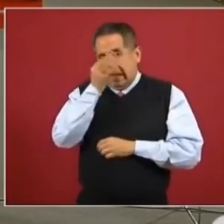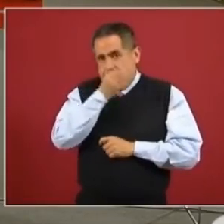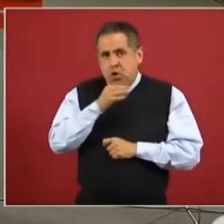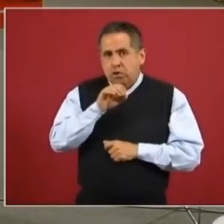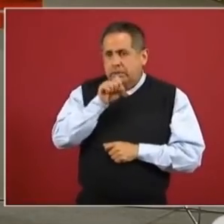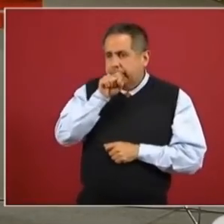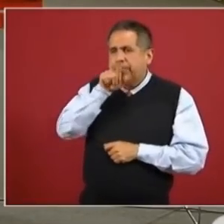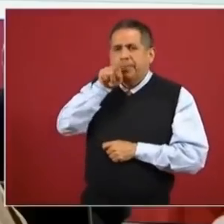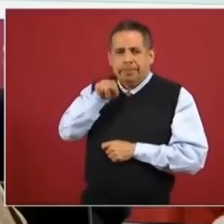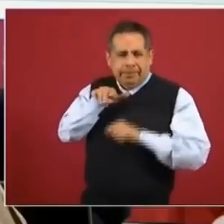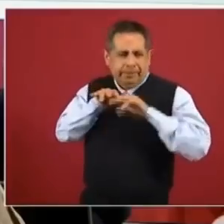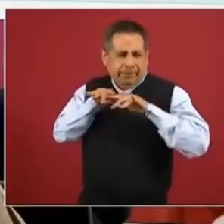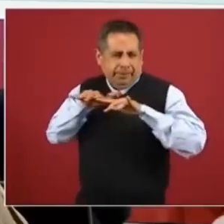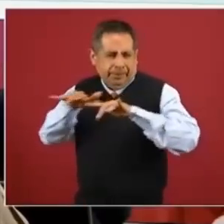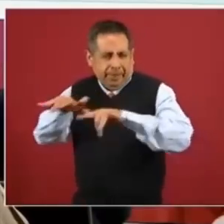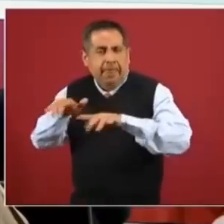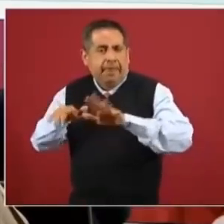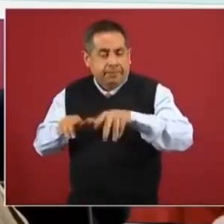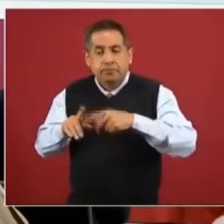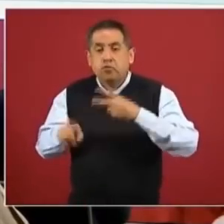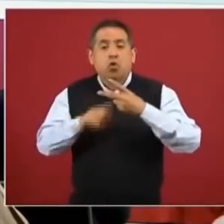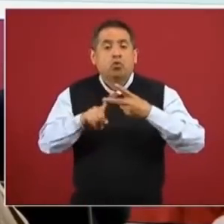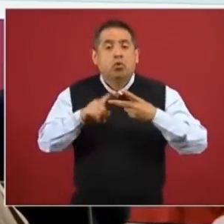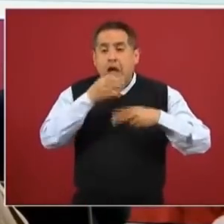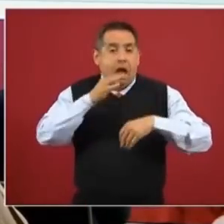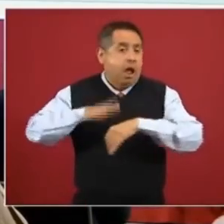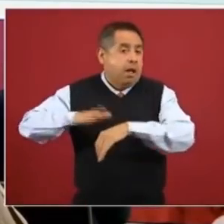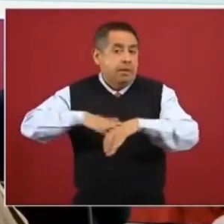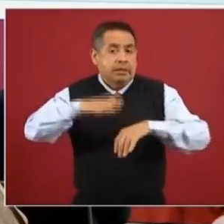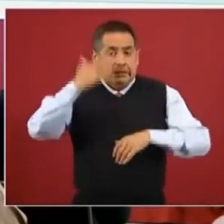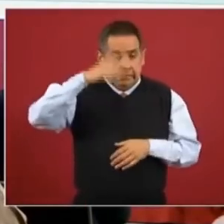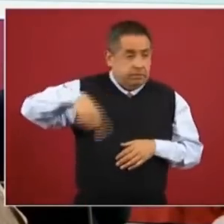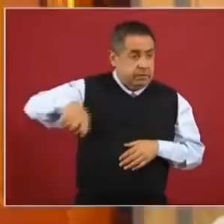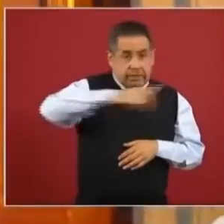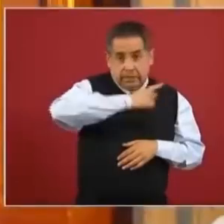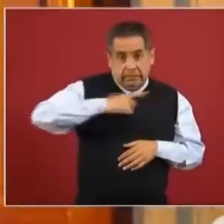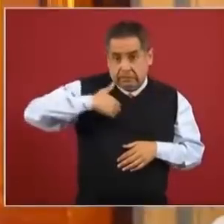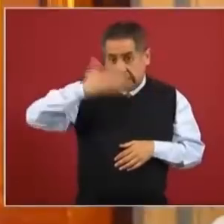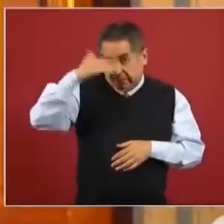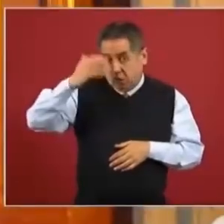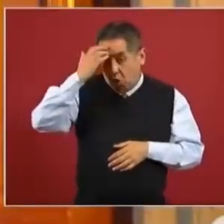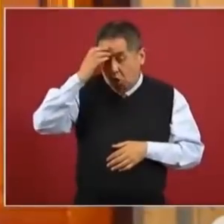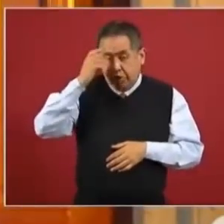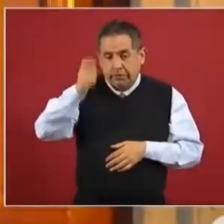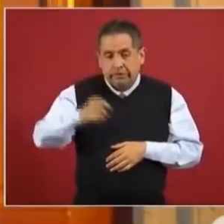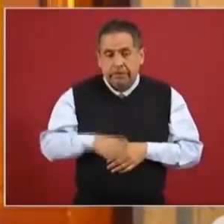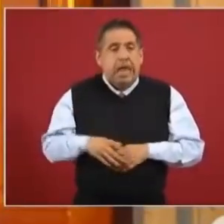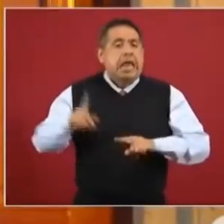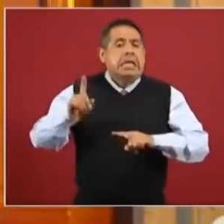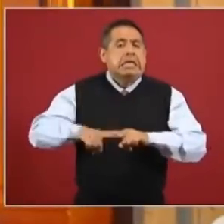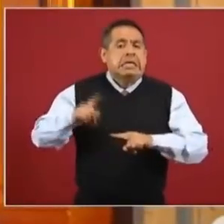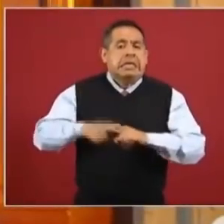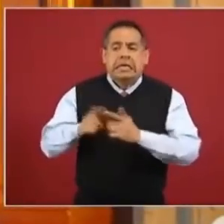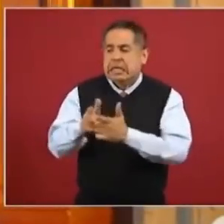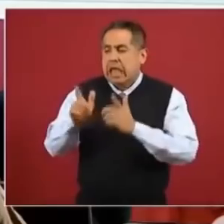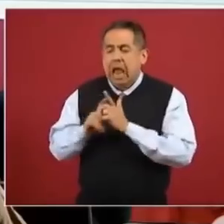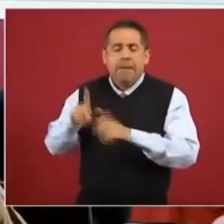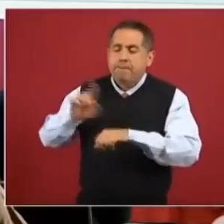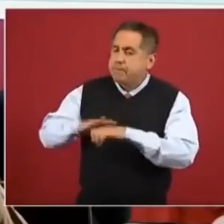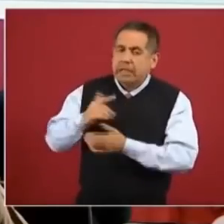se transmite. Lo otro que es importante que la población sepa, que todos nosotros conozcamos, es quiénes son los grupos